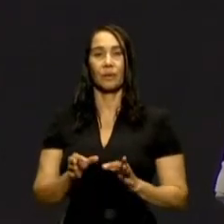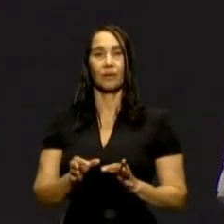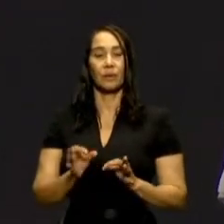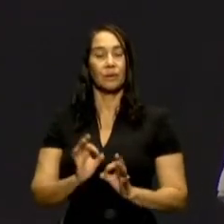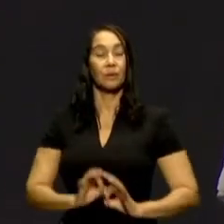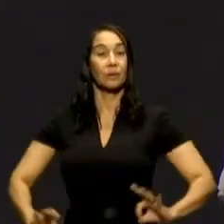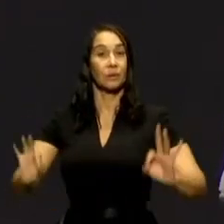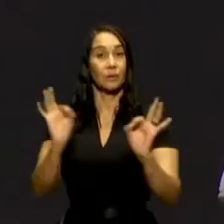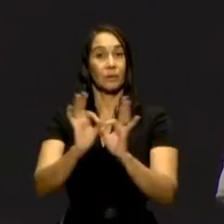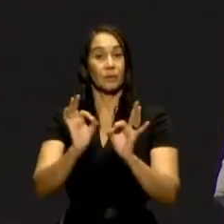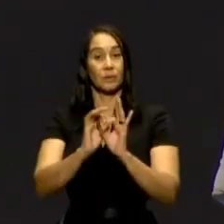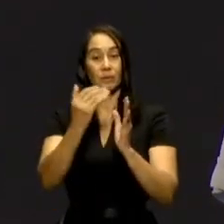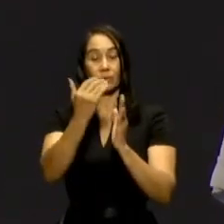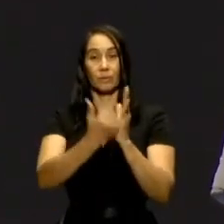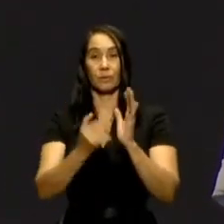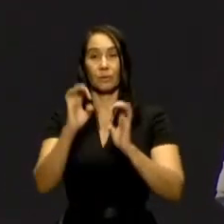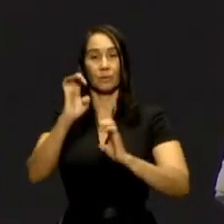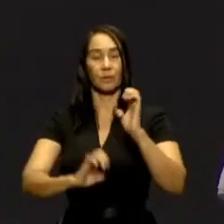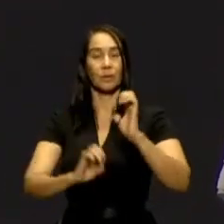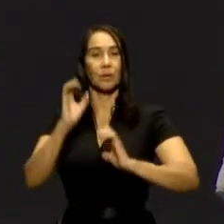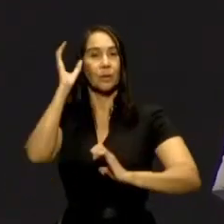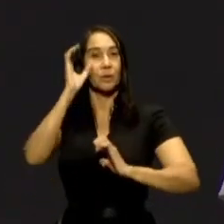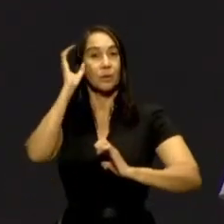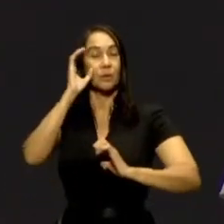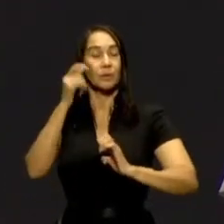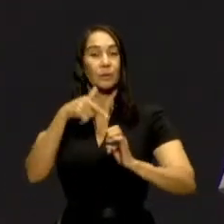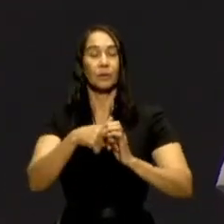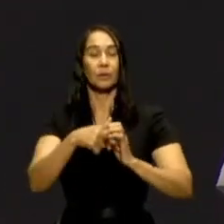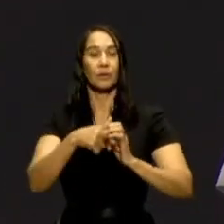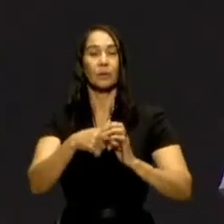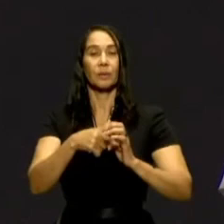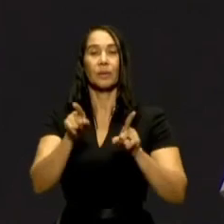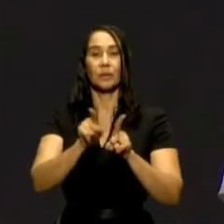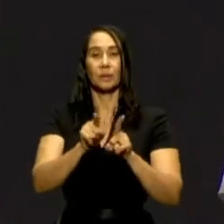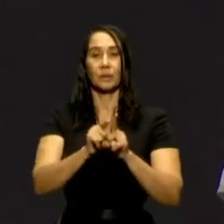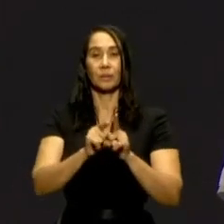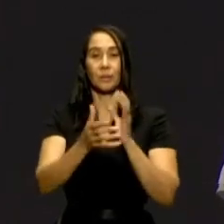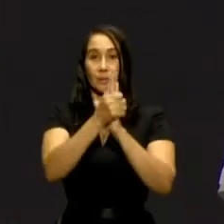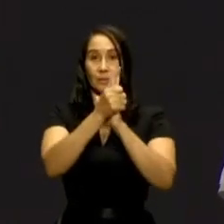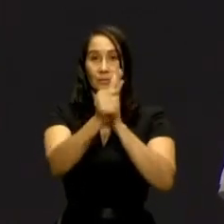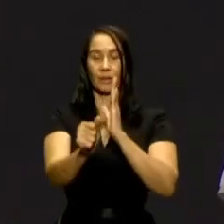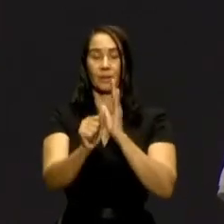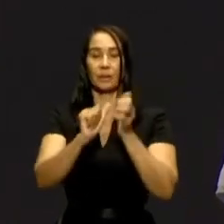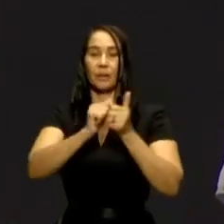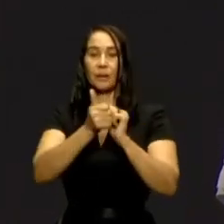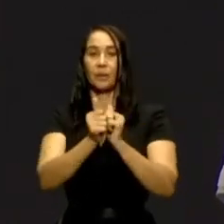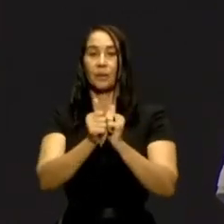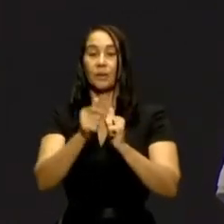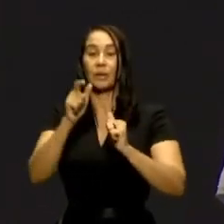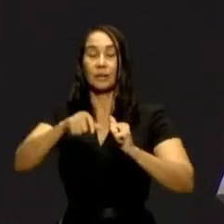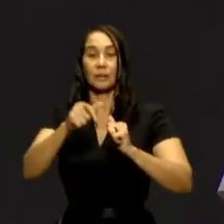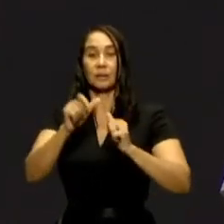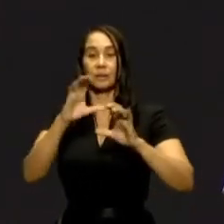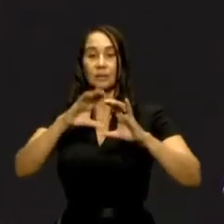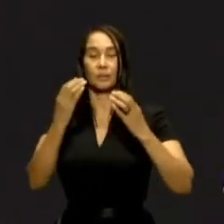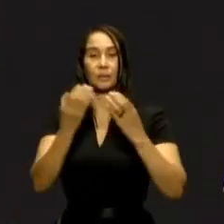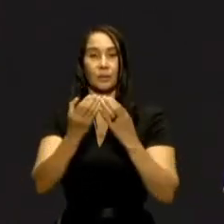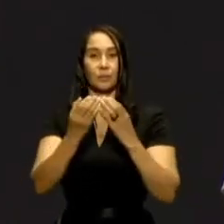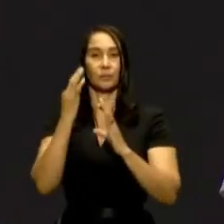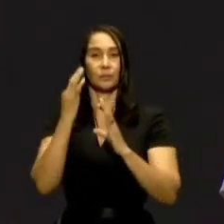el informe PISA no solo evalúa el conocimiento académico, sino también habilidades y competencias necesarias para el mundo